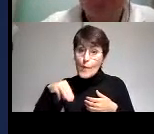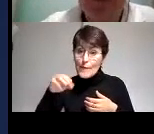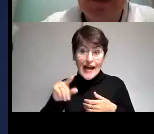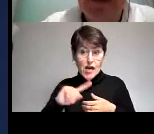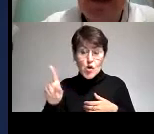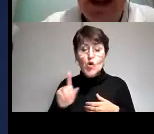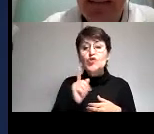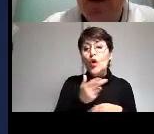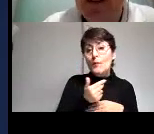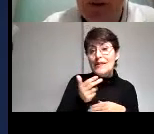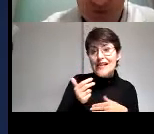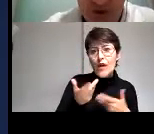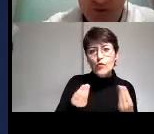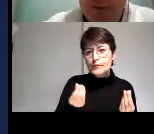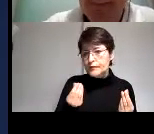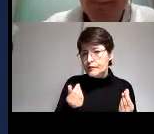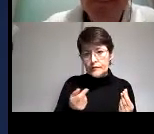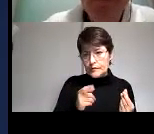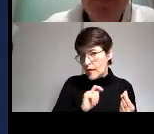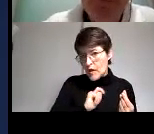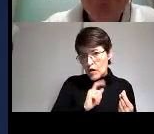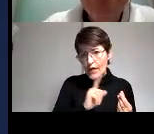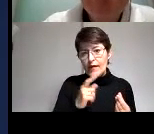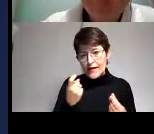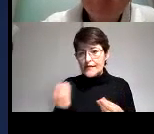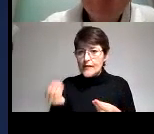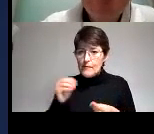puede acabar resultando monótono.